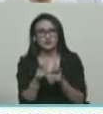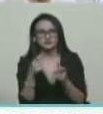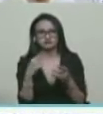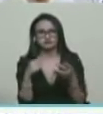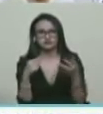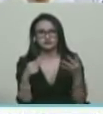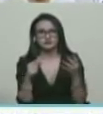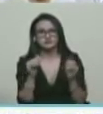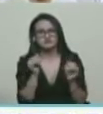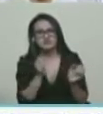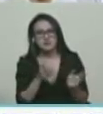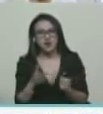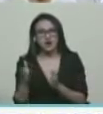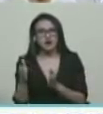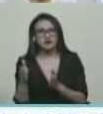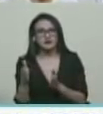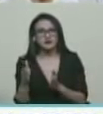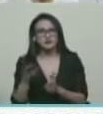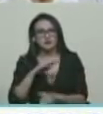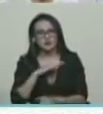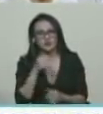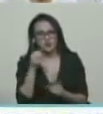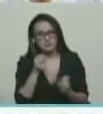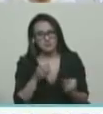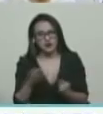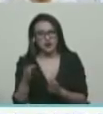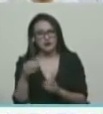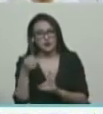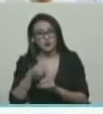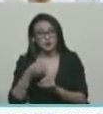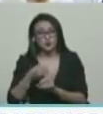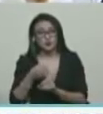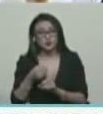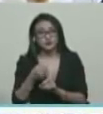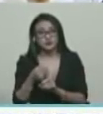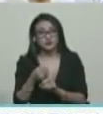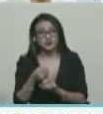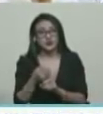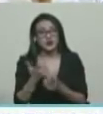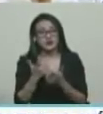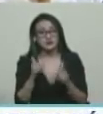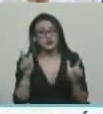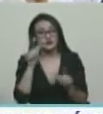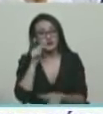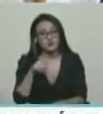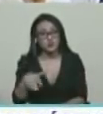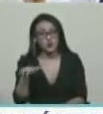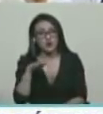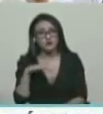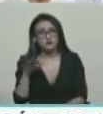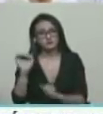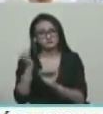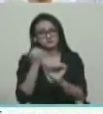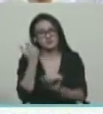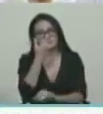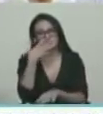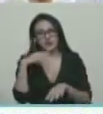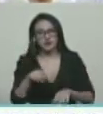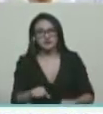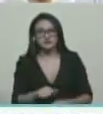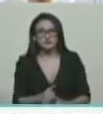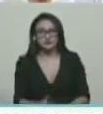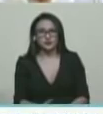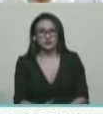sobre los planes, sus planes, nuestros planes y la lucha común que tenemos, que es la lucha por la libertad de los pueblos y contra el imperialismo. Hoy